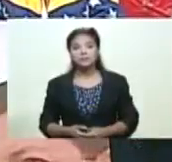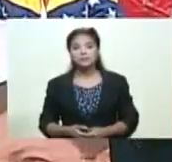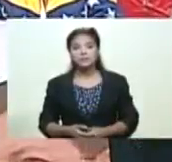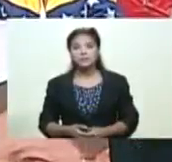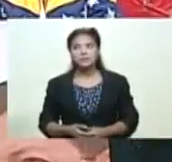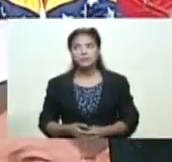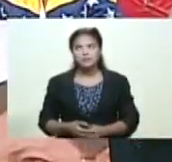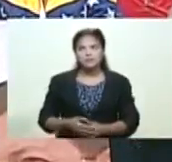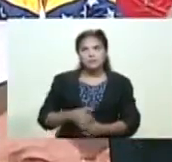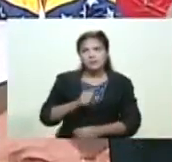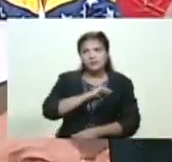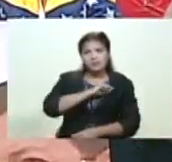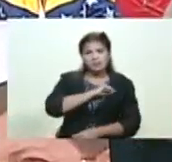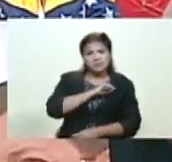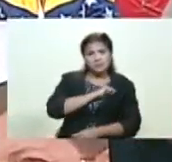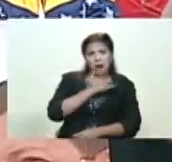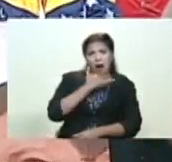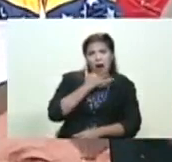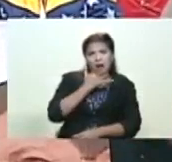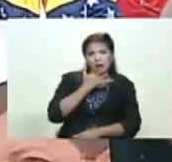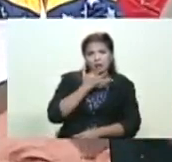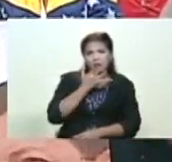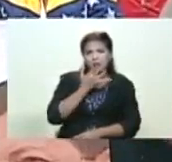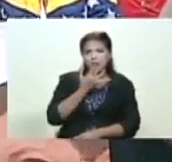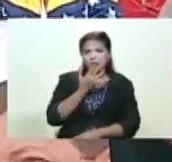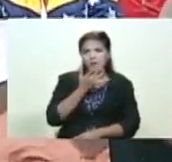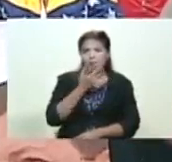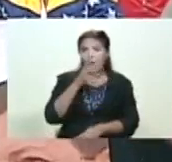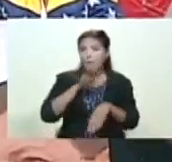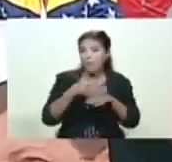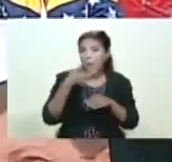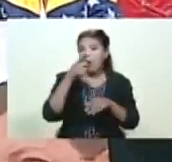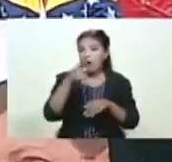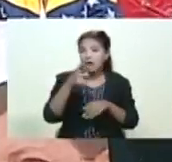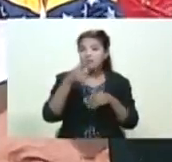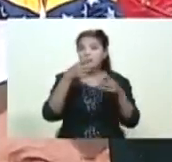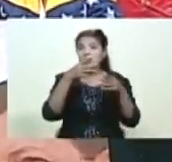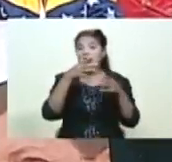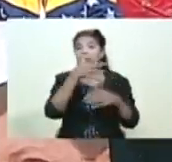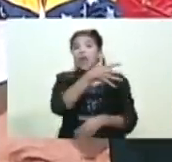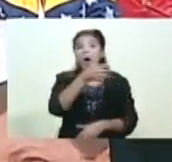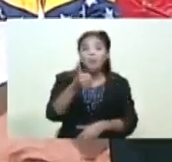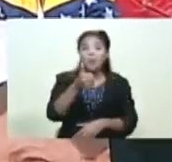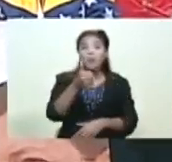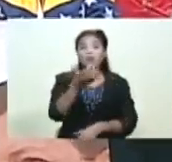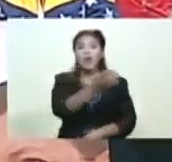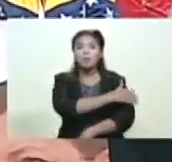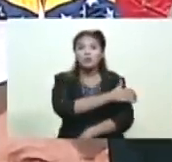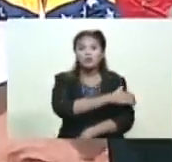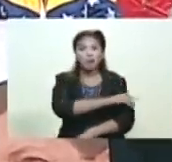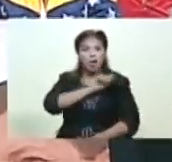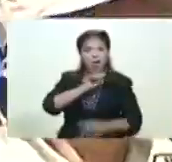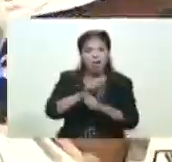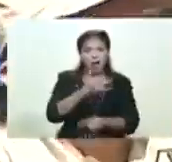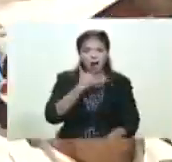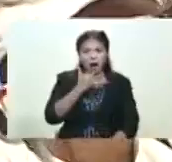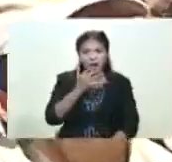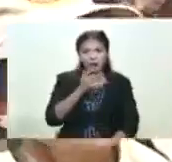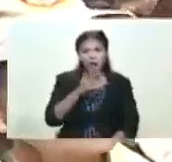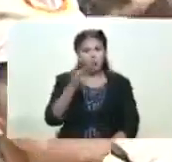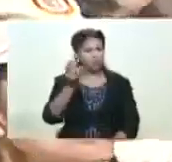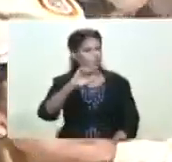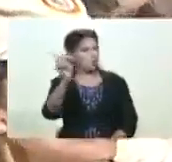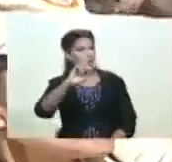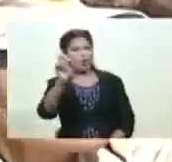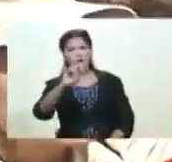se dejaron intimidar por las amenazas de la MUT y la derecha apátrida?